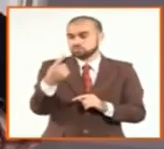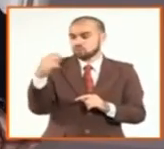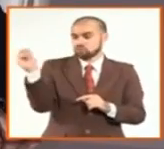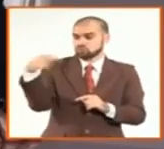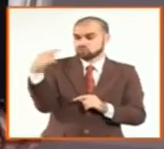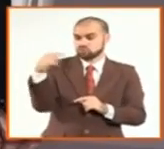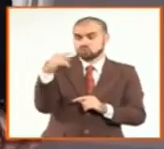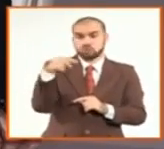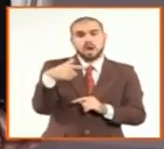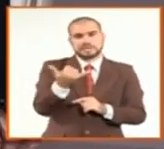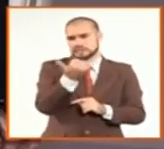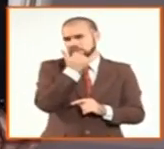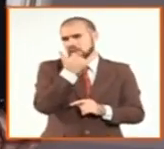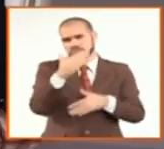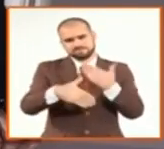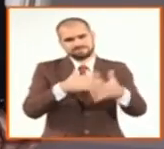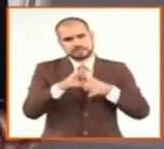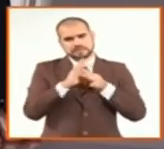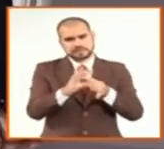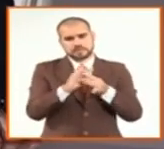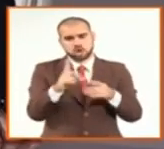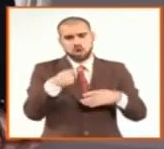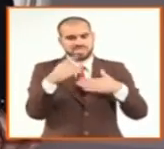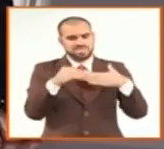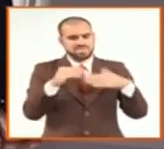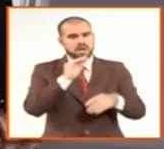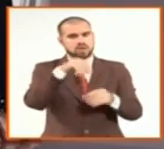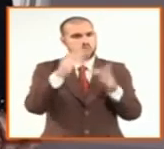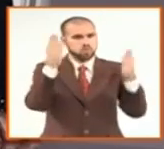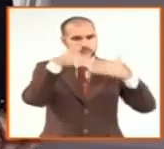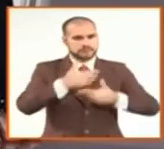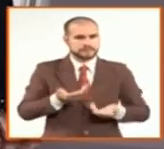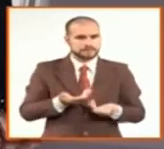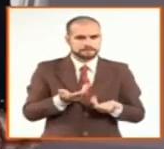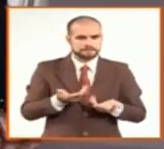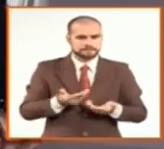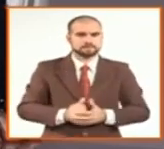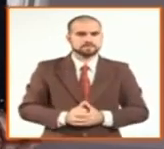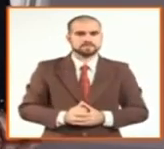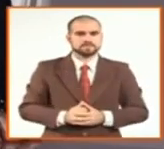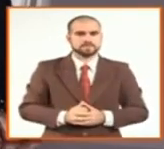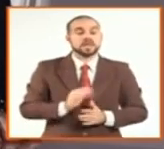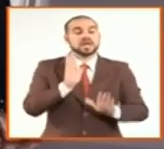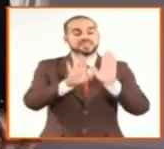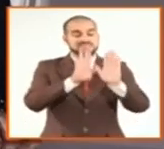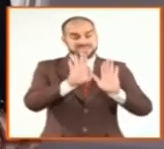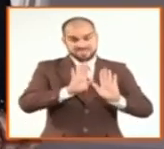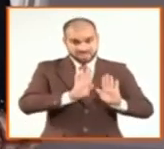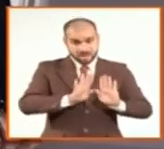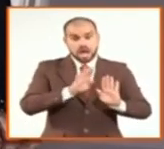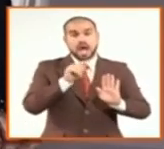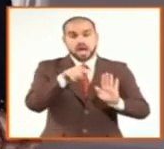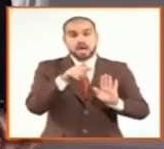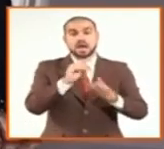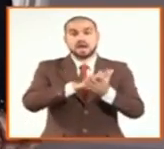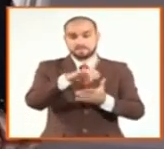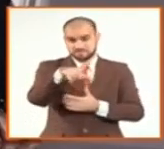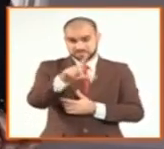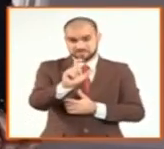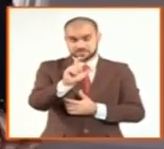relevante en cuanto a la disponibilidad de divisas del país. Y las tiendas en MLC, tal y como se explicó en su momento,